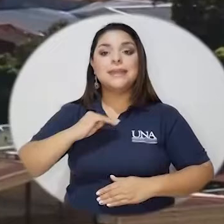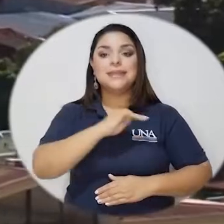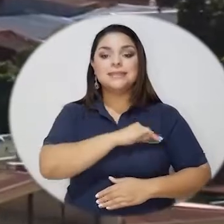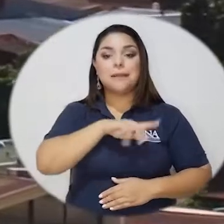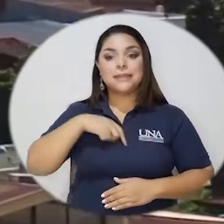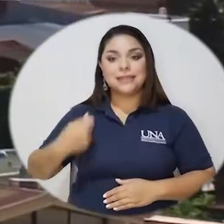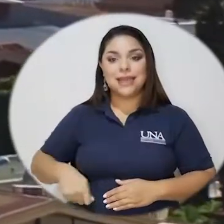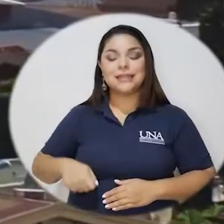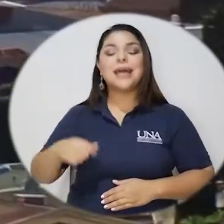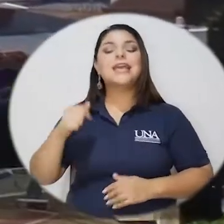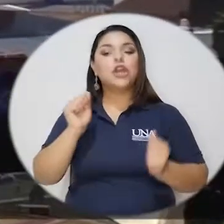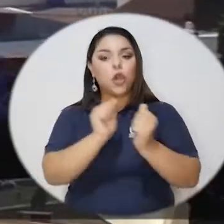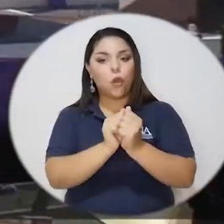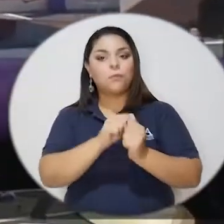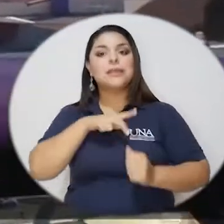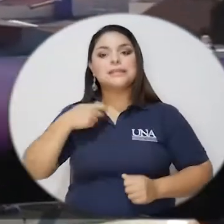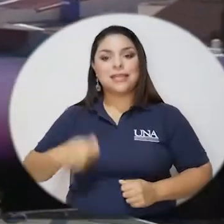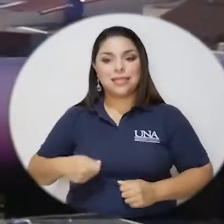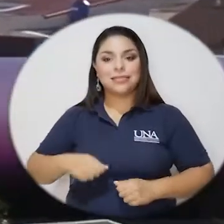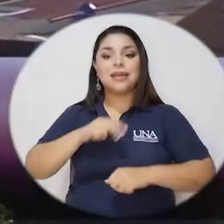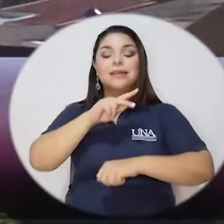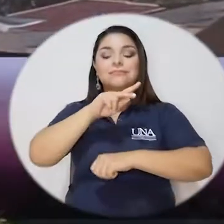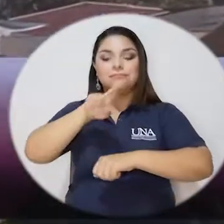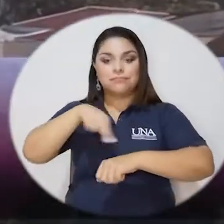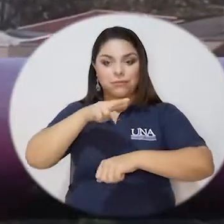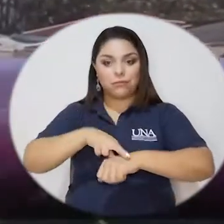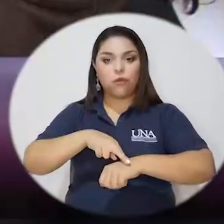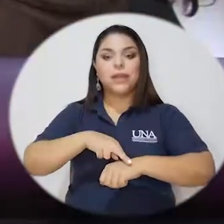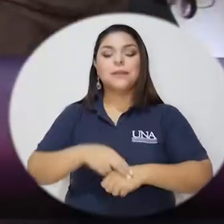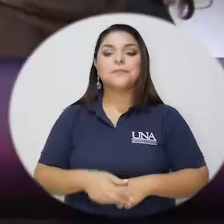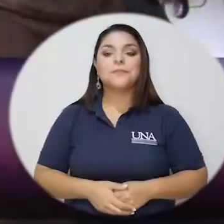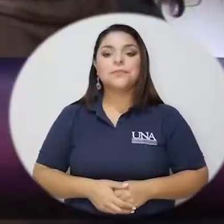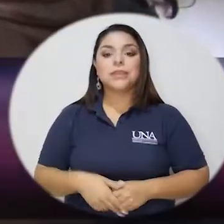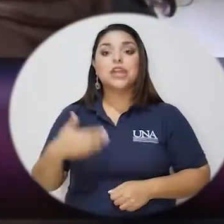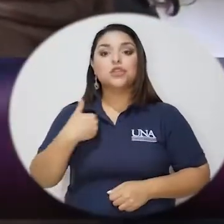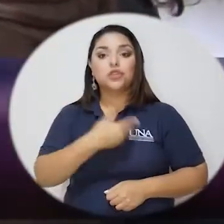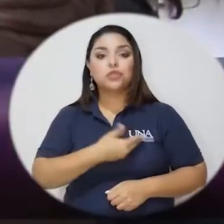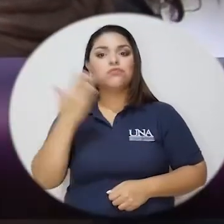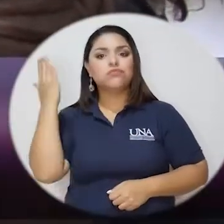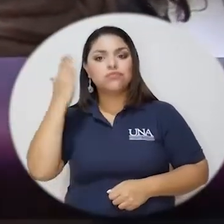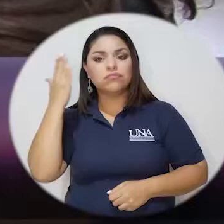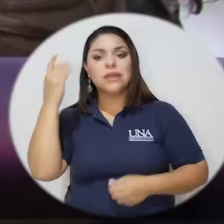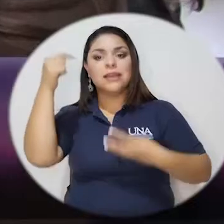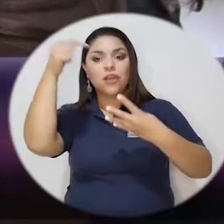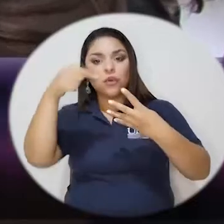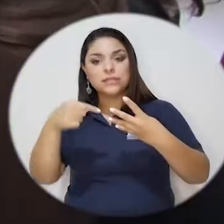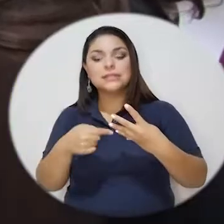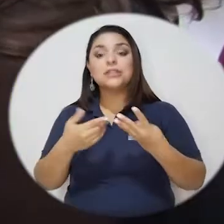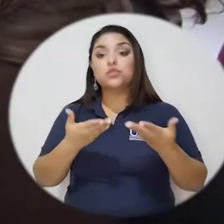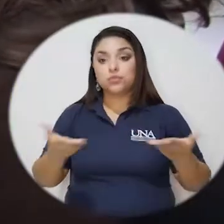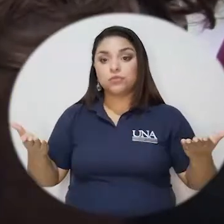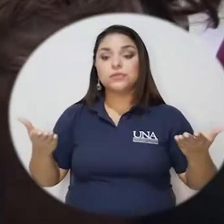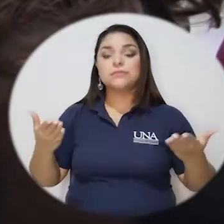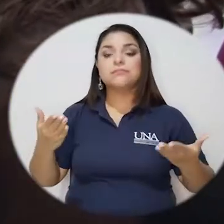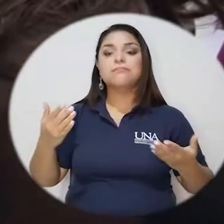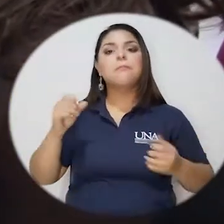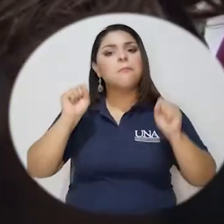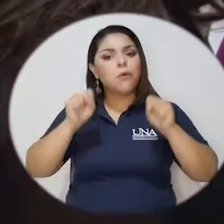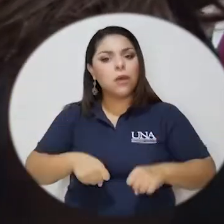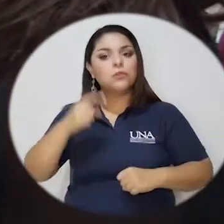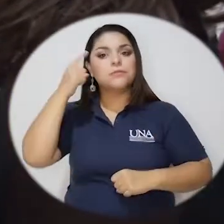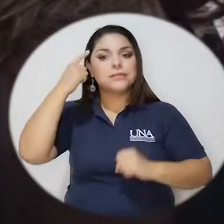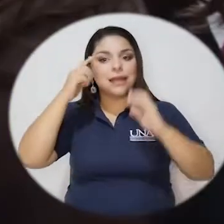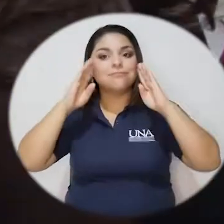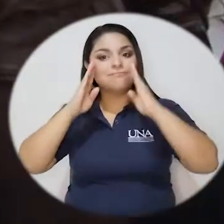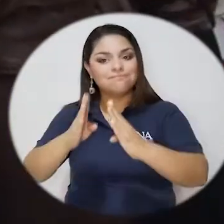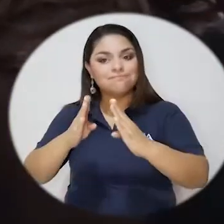ministro de la Presidencia en ese entonces y hasta el presidente de la República. Y les hicimos, digamos, unas presentaciones de varias de las cosas que